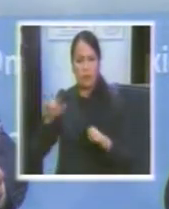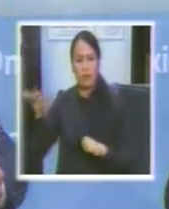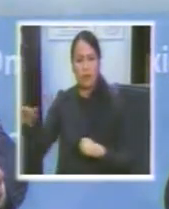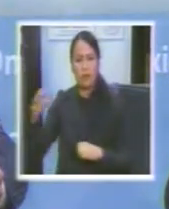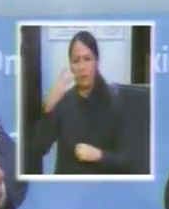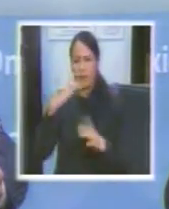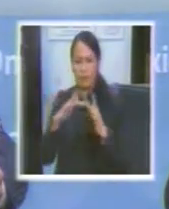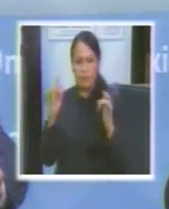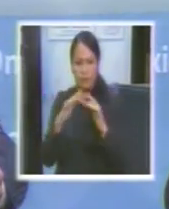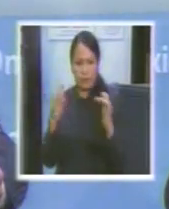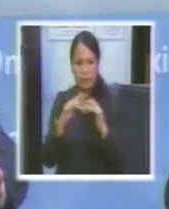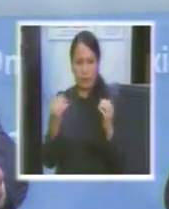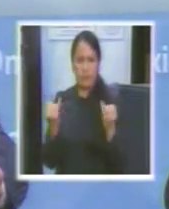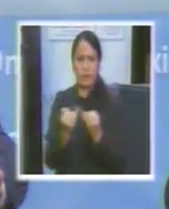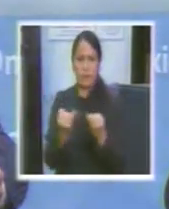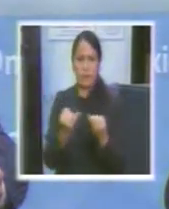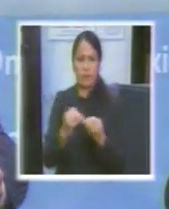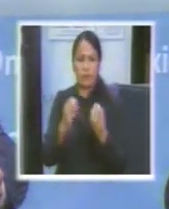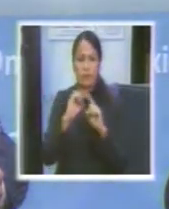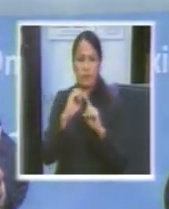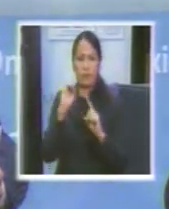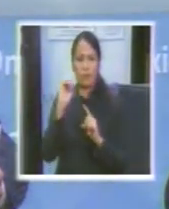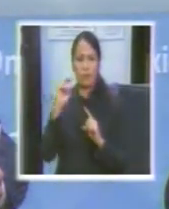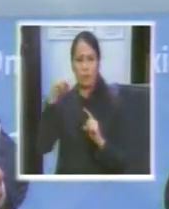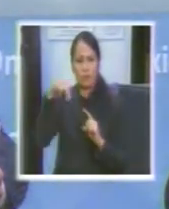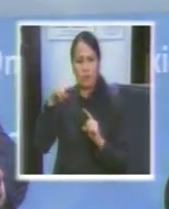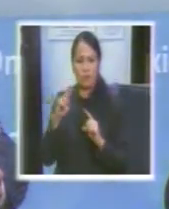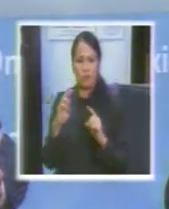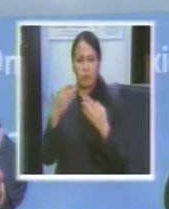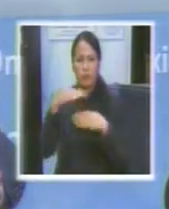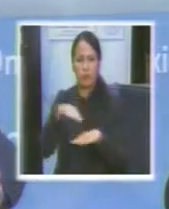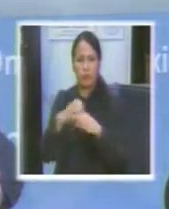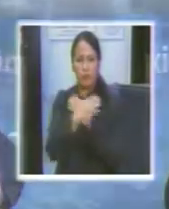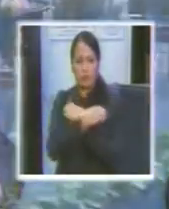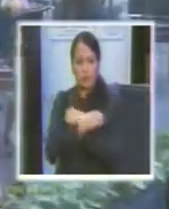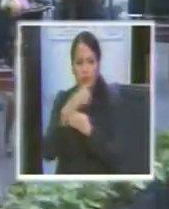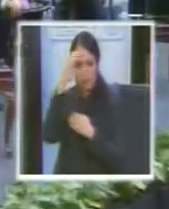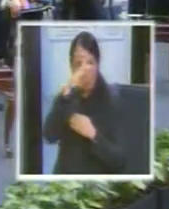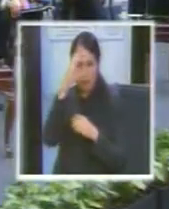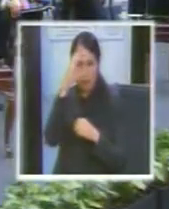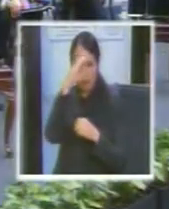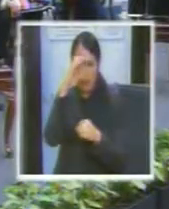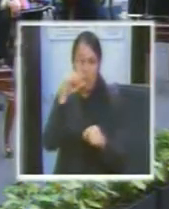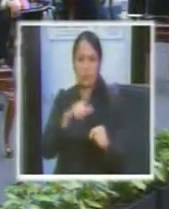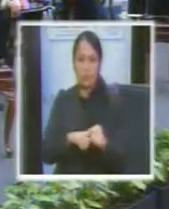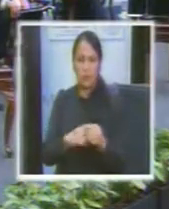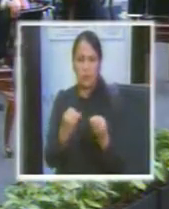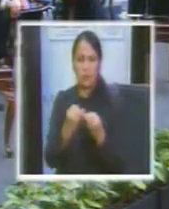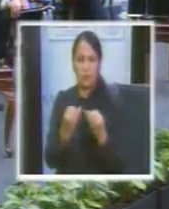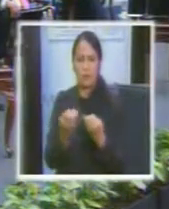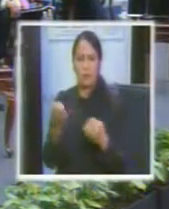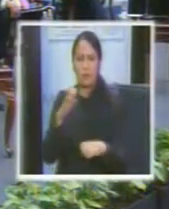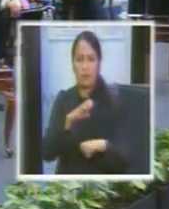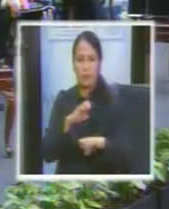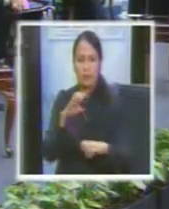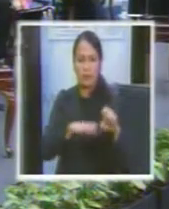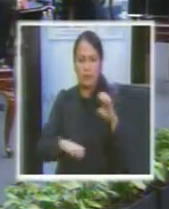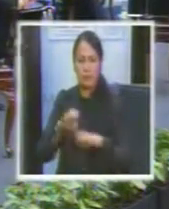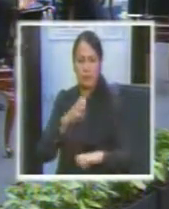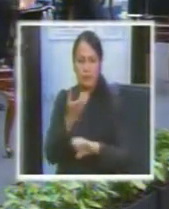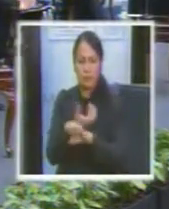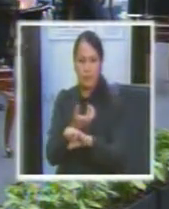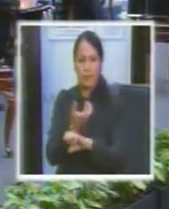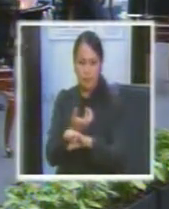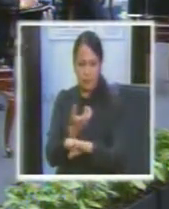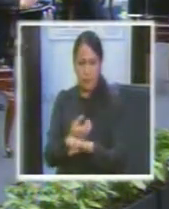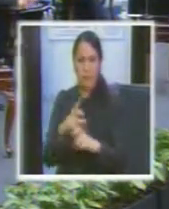representante permanente ante la Organización de las Naciones Unidas para la Educación, la Ciencia y la Cultura, embajador de México en Estados Unidos, embajador de México